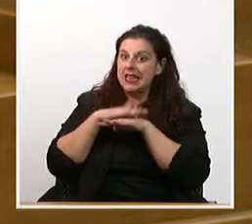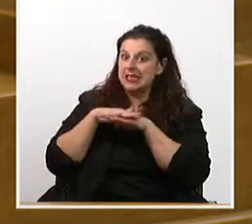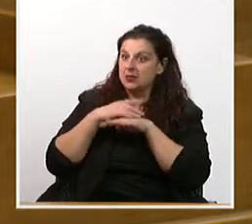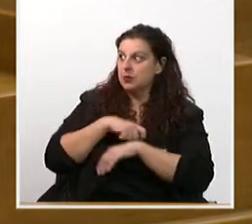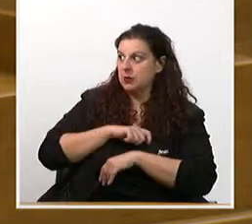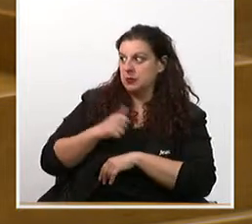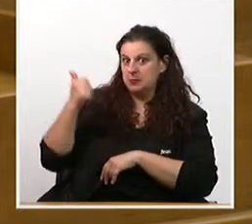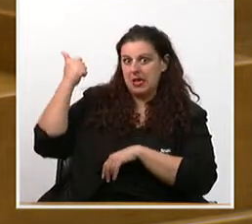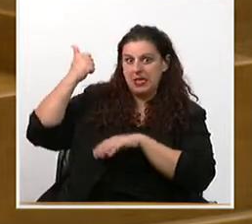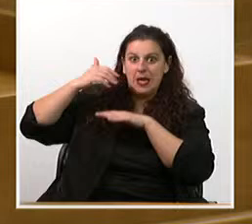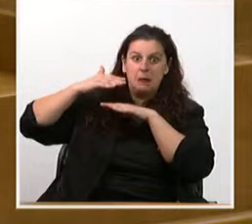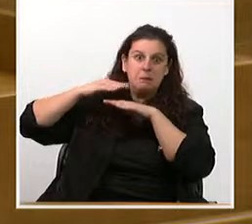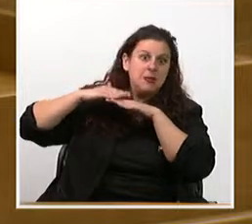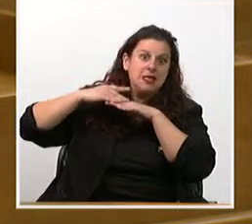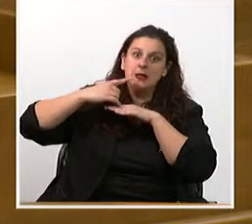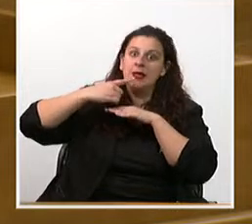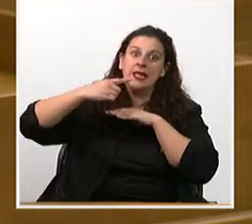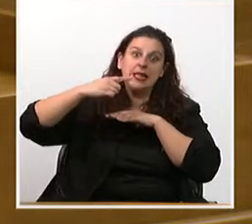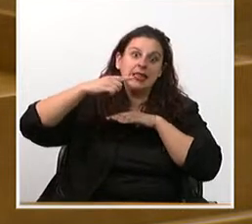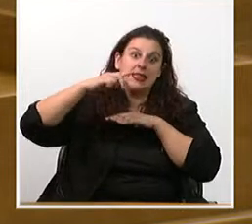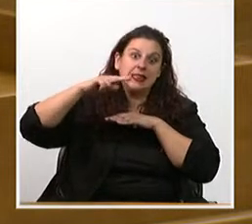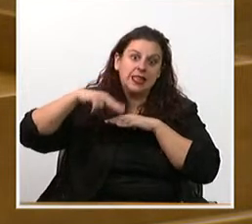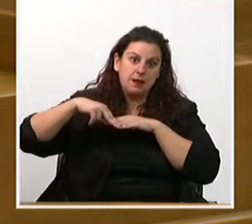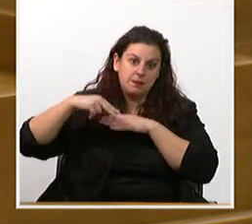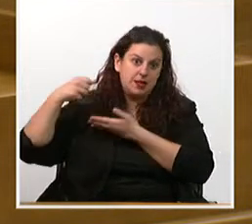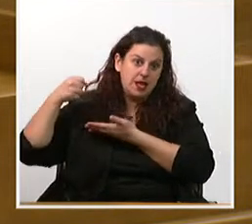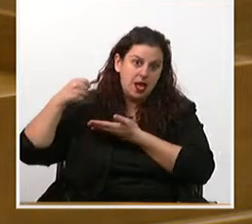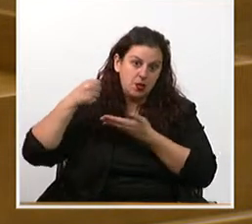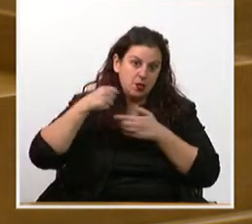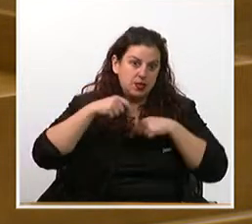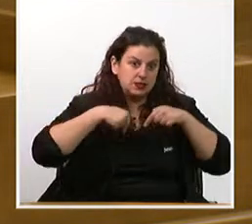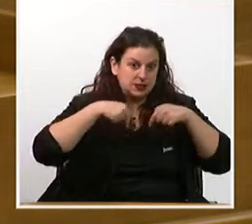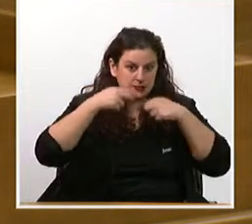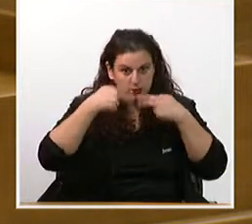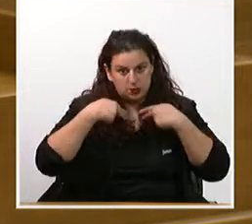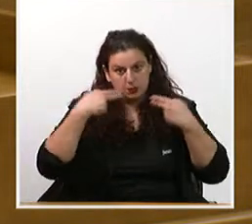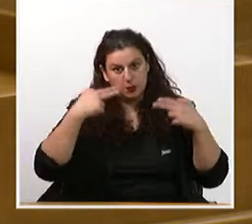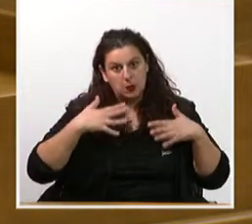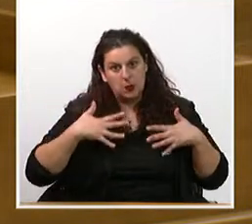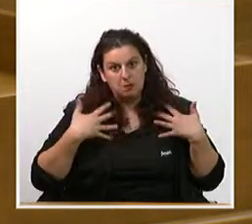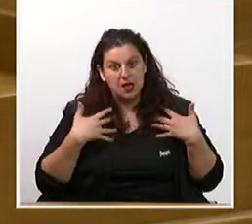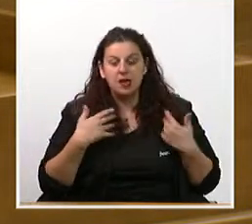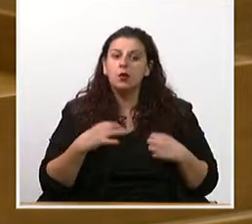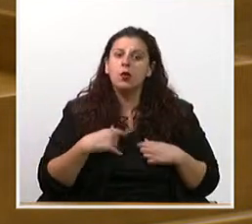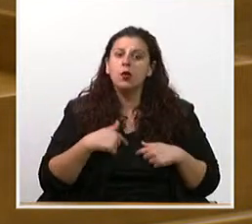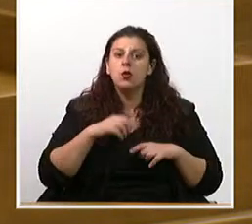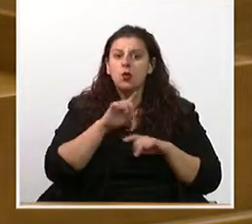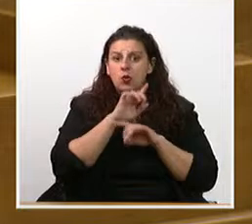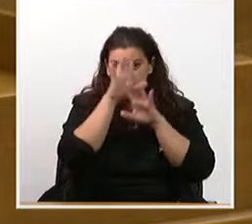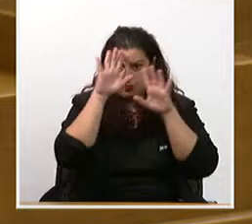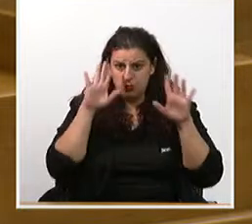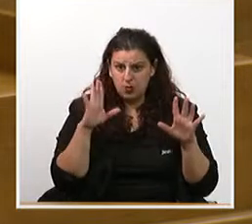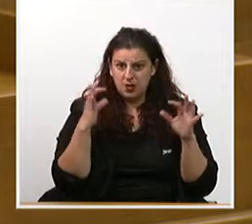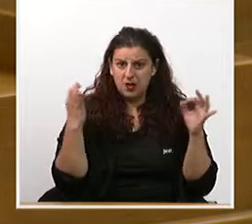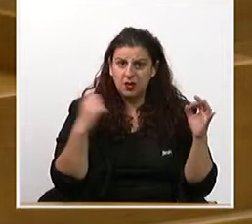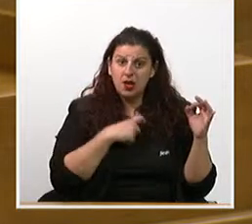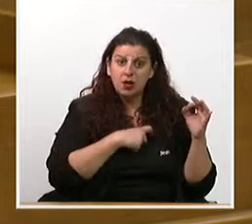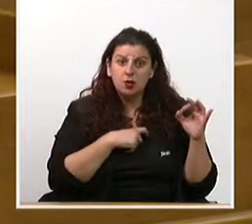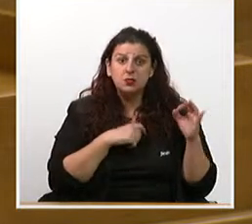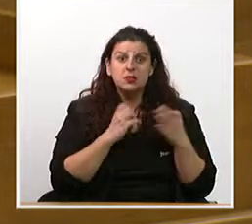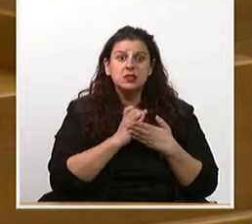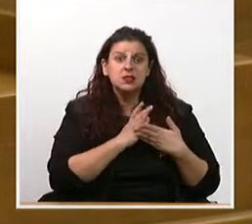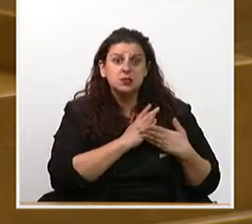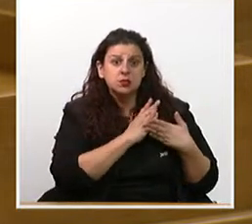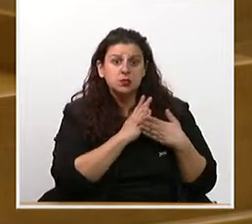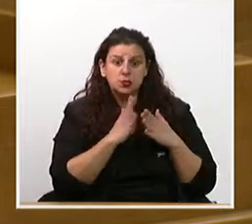menos que también hay ayudas de transporte público y me alegra mucho no Y estoy convencido que también en esa comisión de estudio Aquí en las